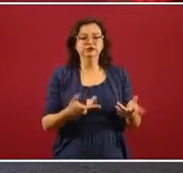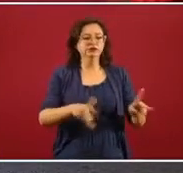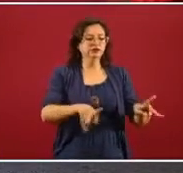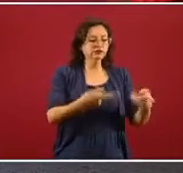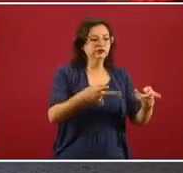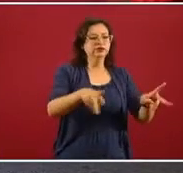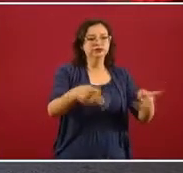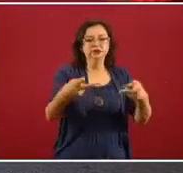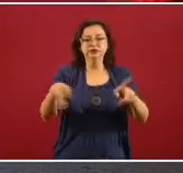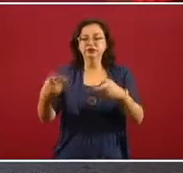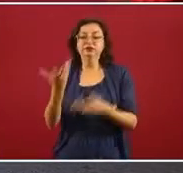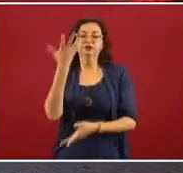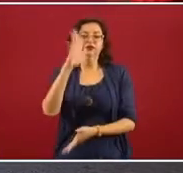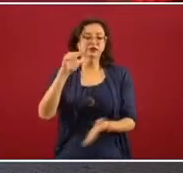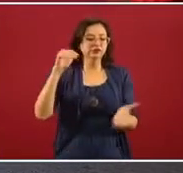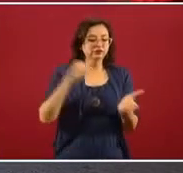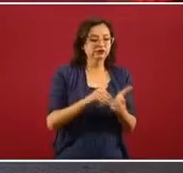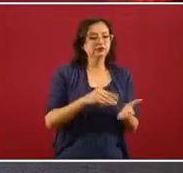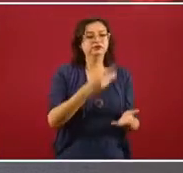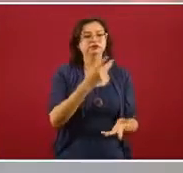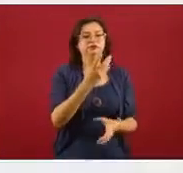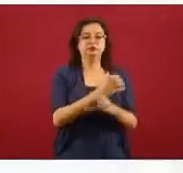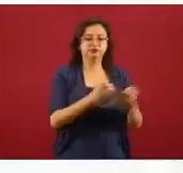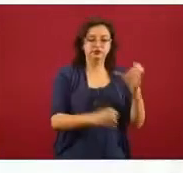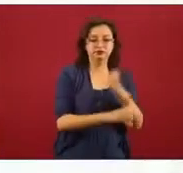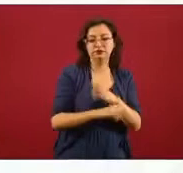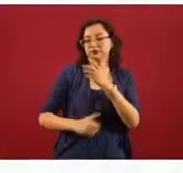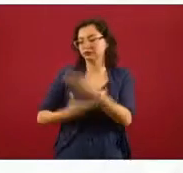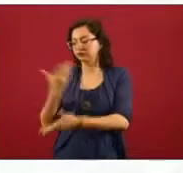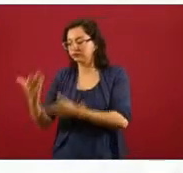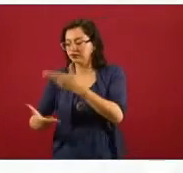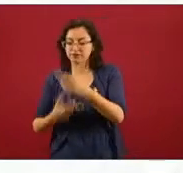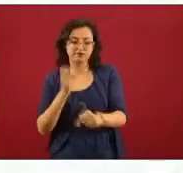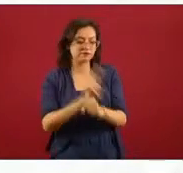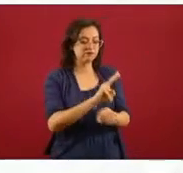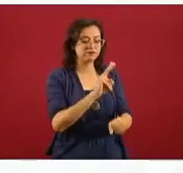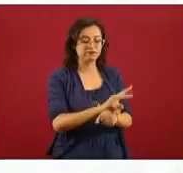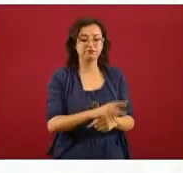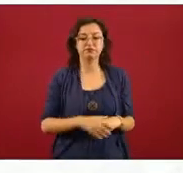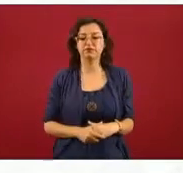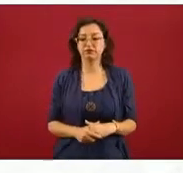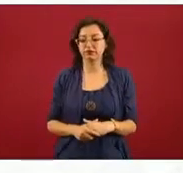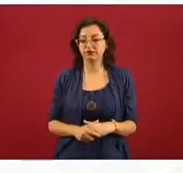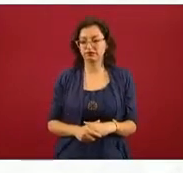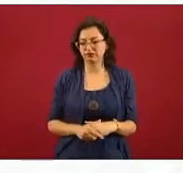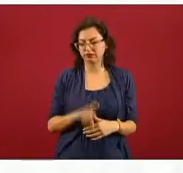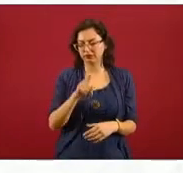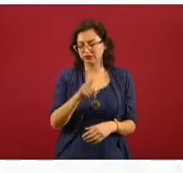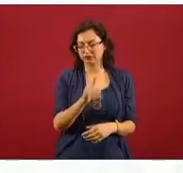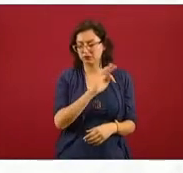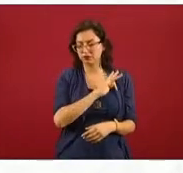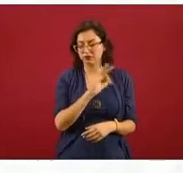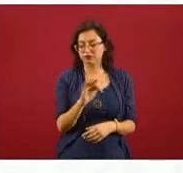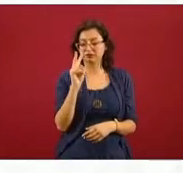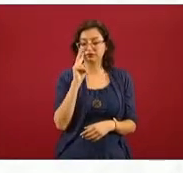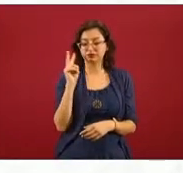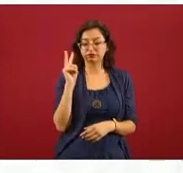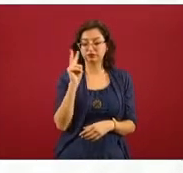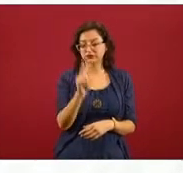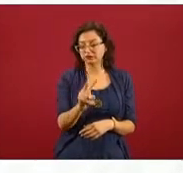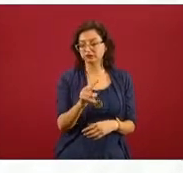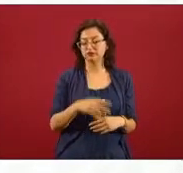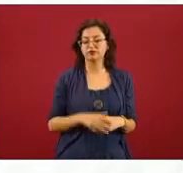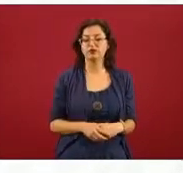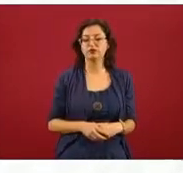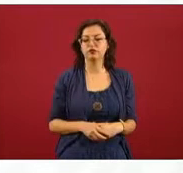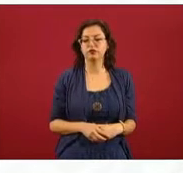más de 10,000 productos y servicios, y no lo vamos a dejar de hacer. Pero si ustedes ven, ahí se ve que